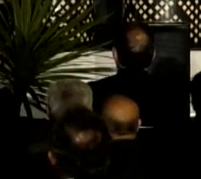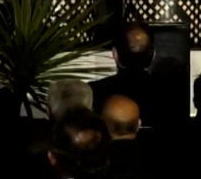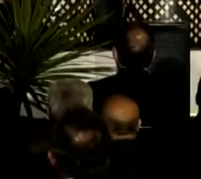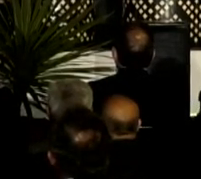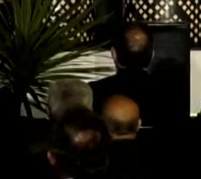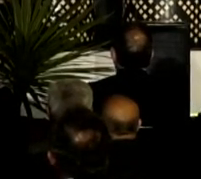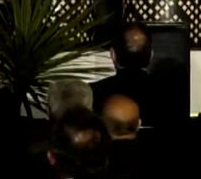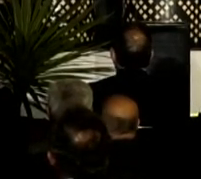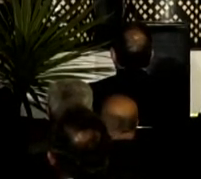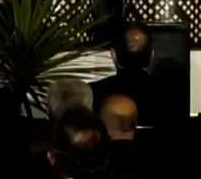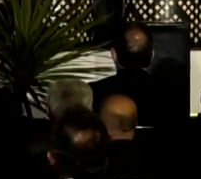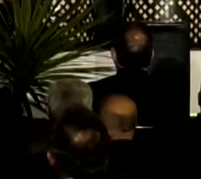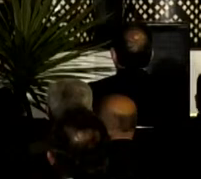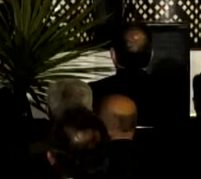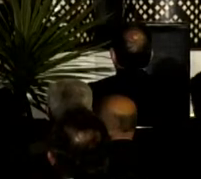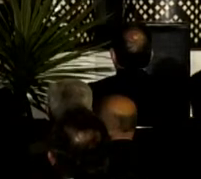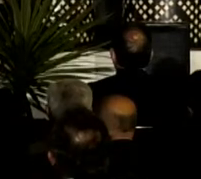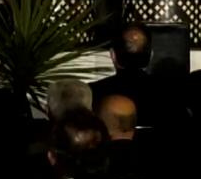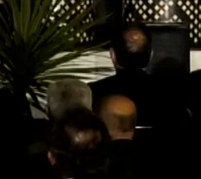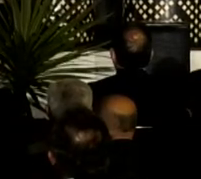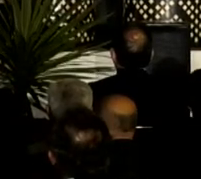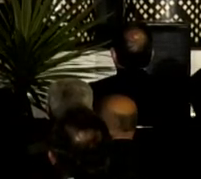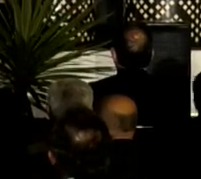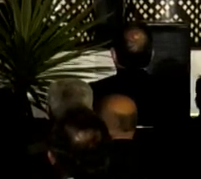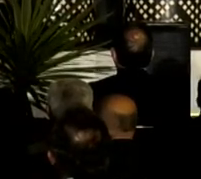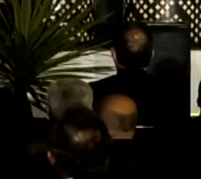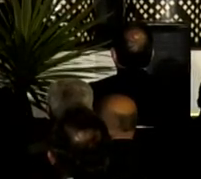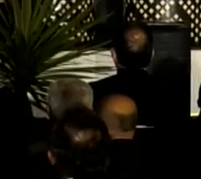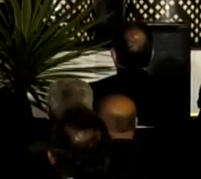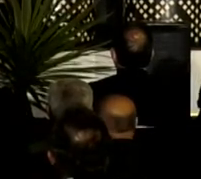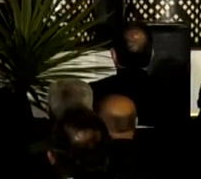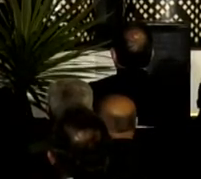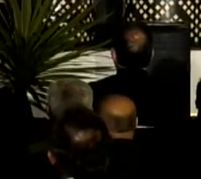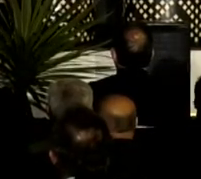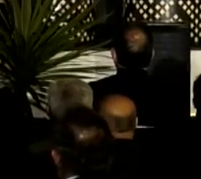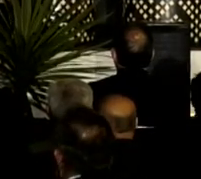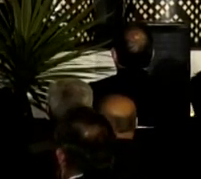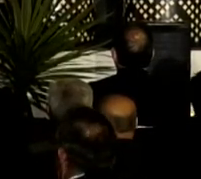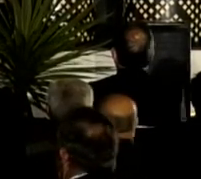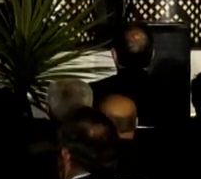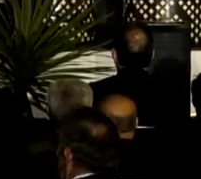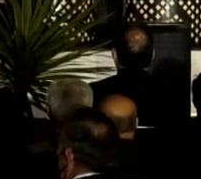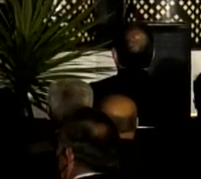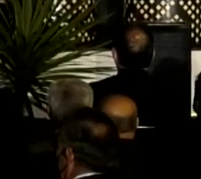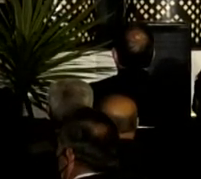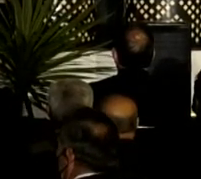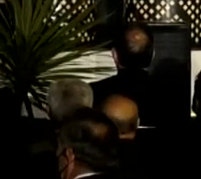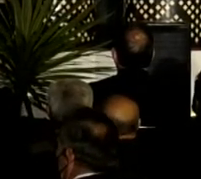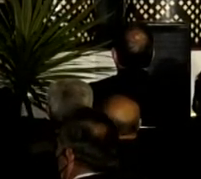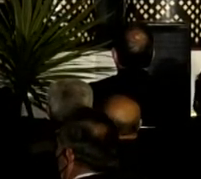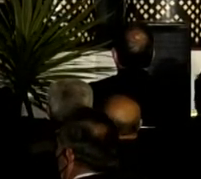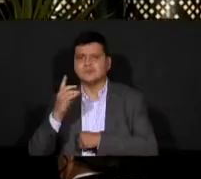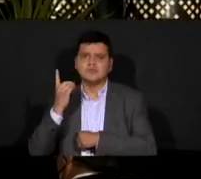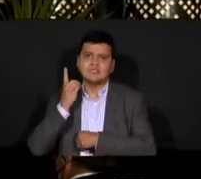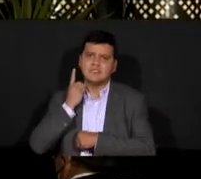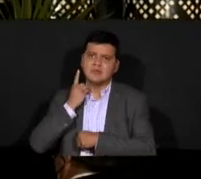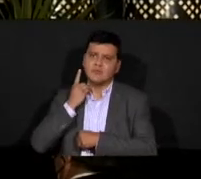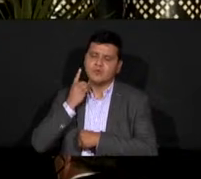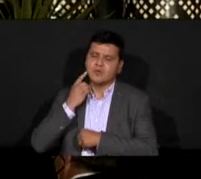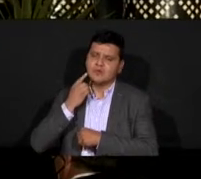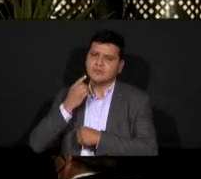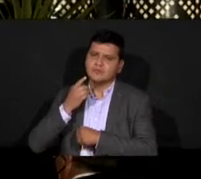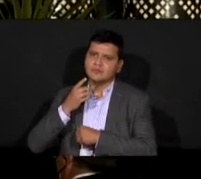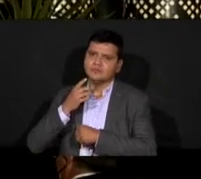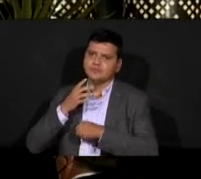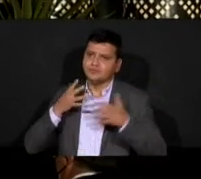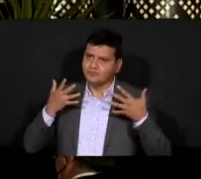1028/2021 del duodécimo periodo extraordinario de sesiones de la 66ª legislatura,